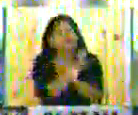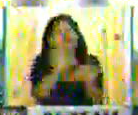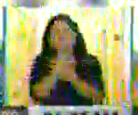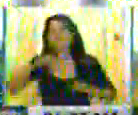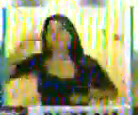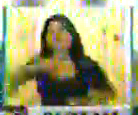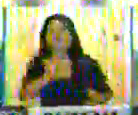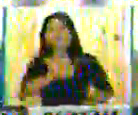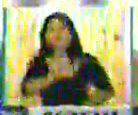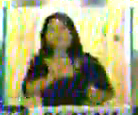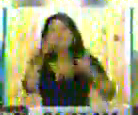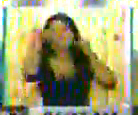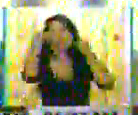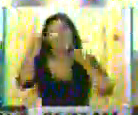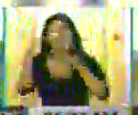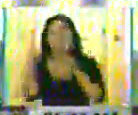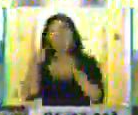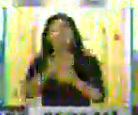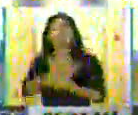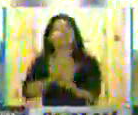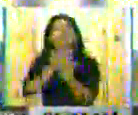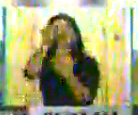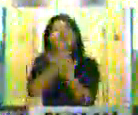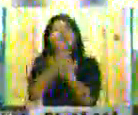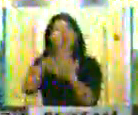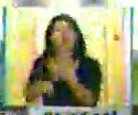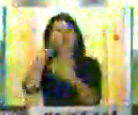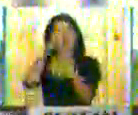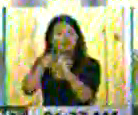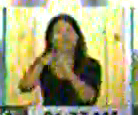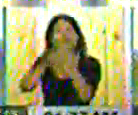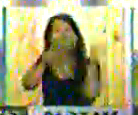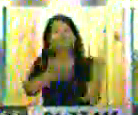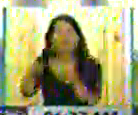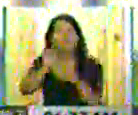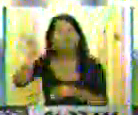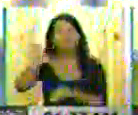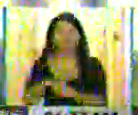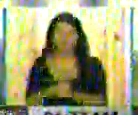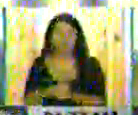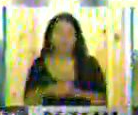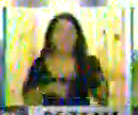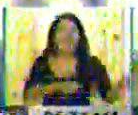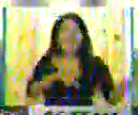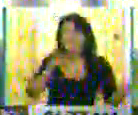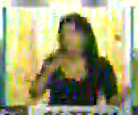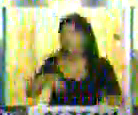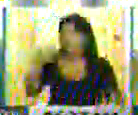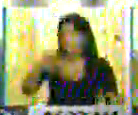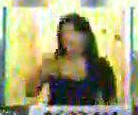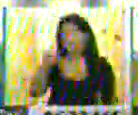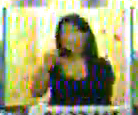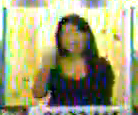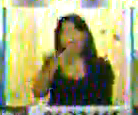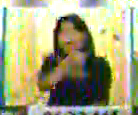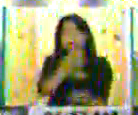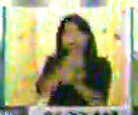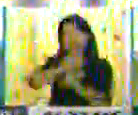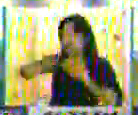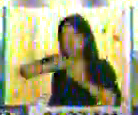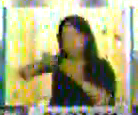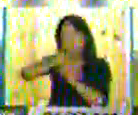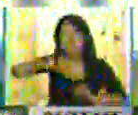chavista, comprometida con un proyecto de cambio, comprometida con el plan de la patria. Eso les duele a ellos. Y por eso atacan permanentemente la Fuerza